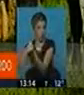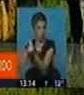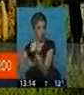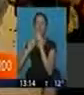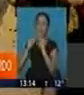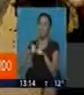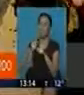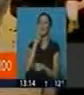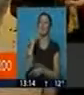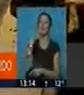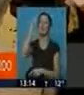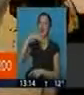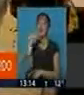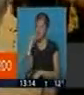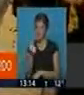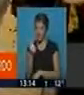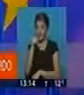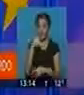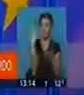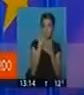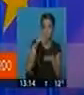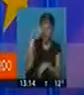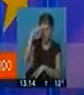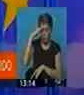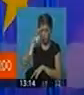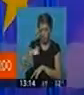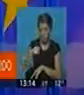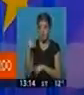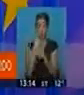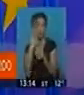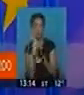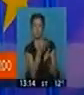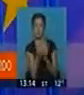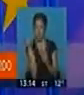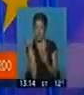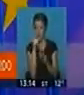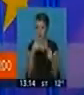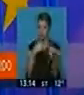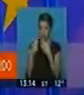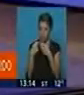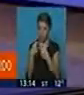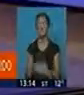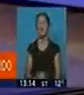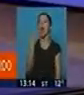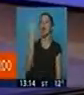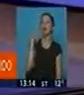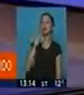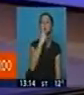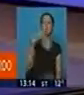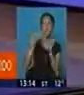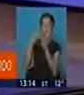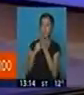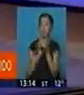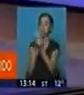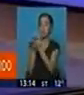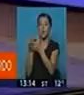reservas Irlanda, potencia ganadera. En abril de 2015, 20 países de la Unión Europea solicitaron a la Comisión Europea